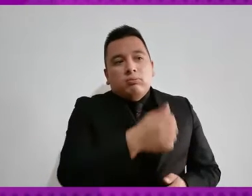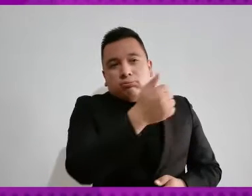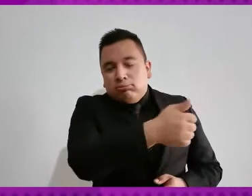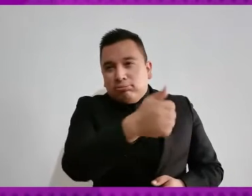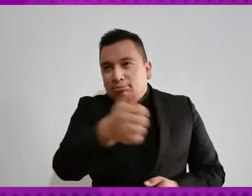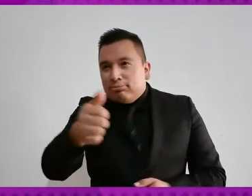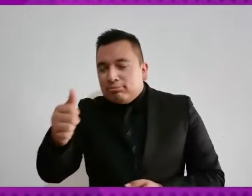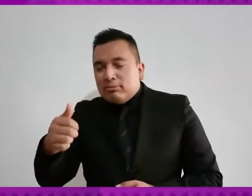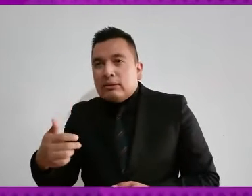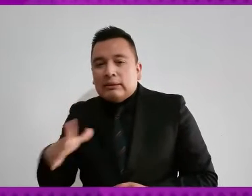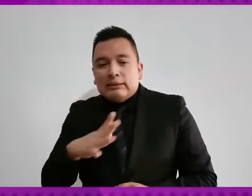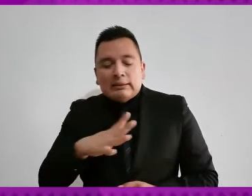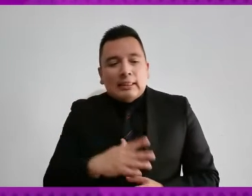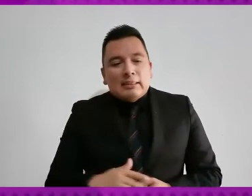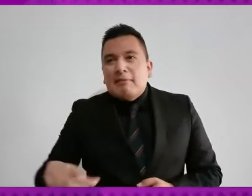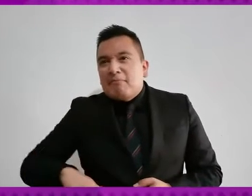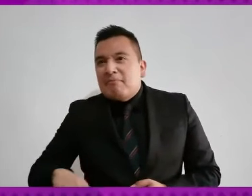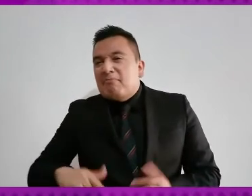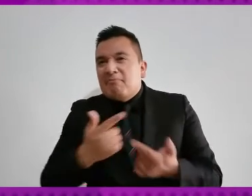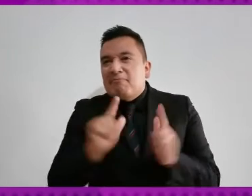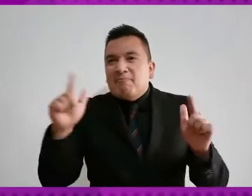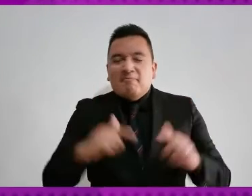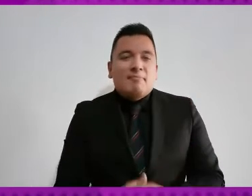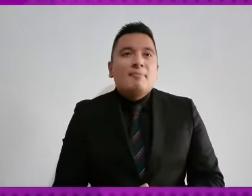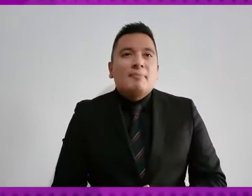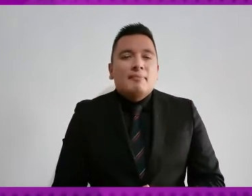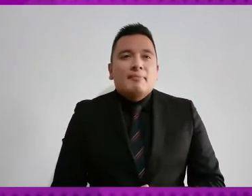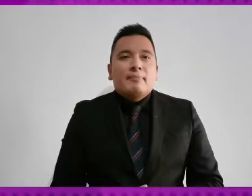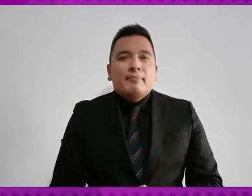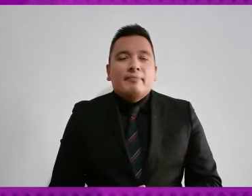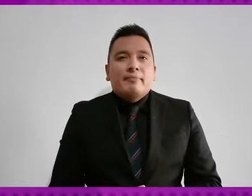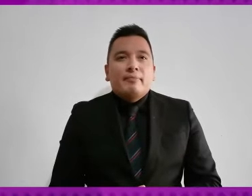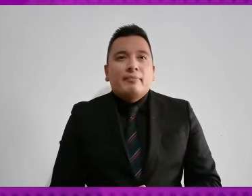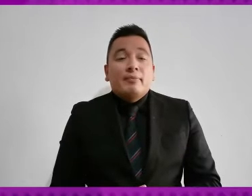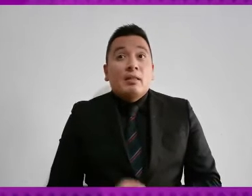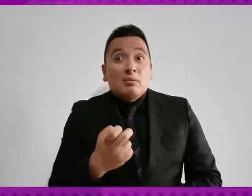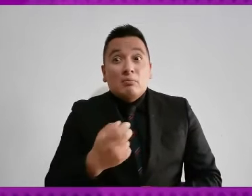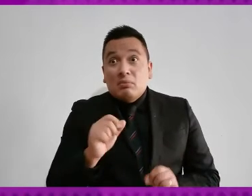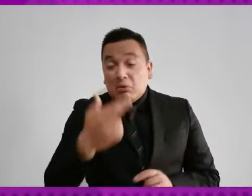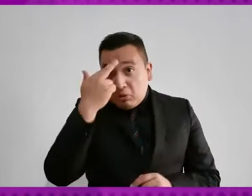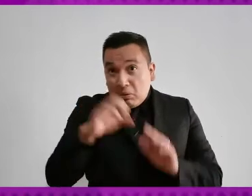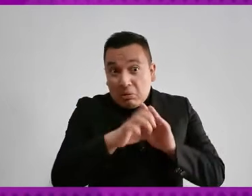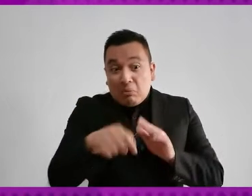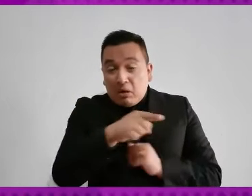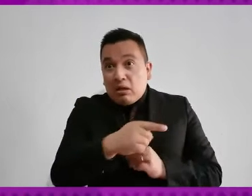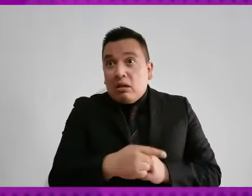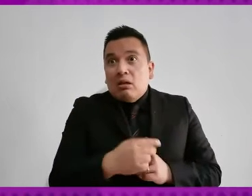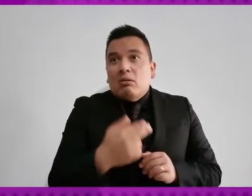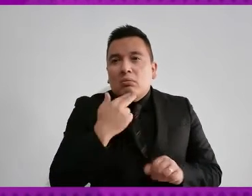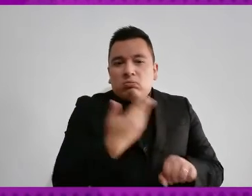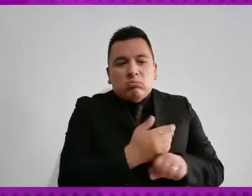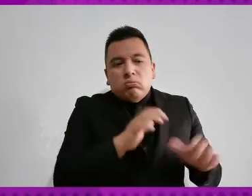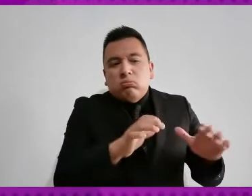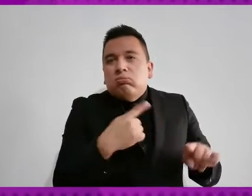toman en la mano las y los ciudadanos, porque recordemos que la autoridad más importante son funcionarios, y los funcionarios son tomados de la